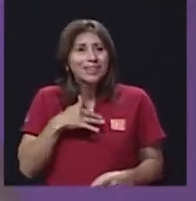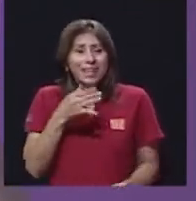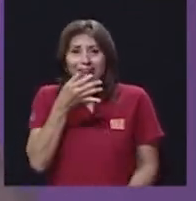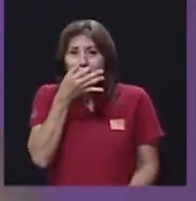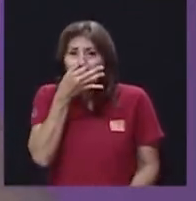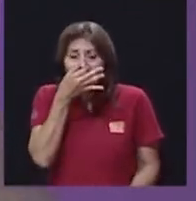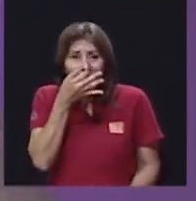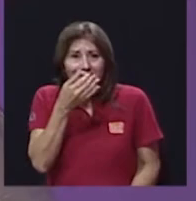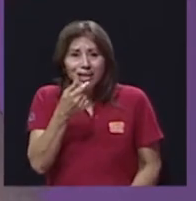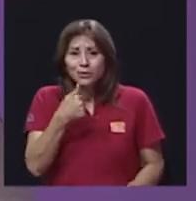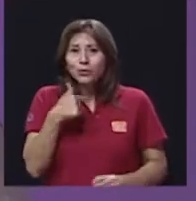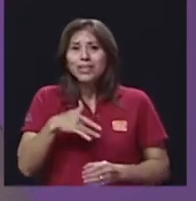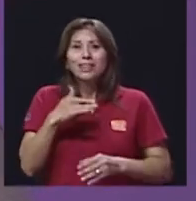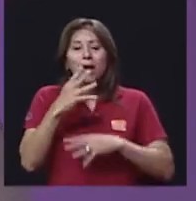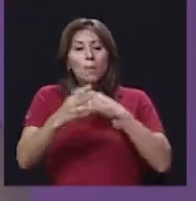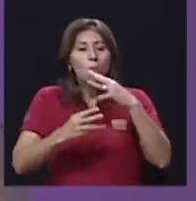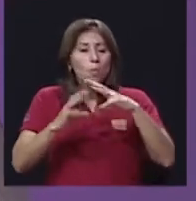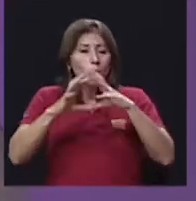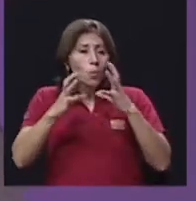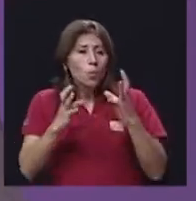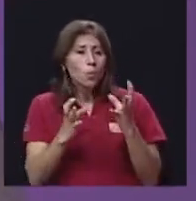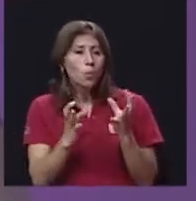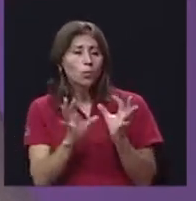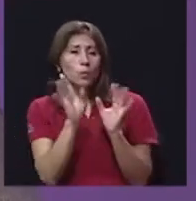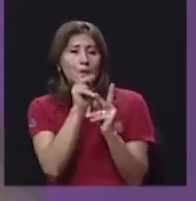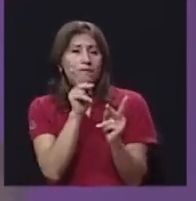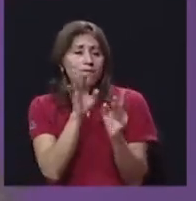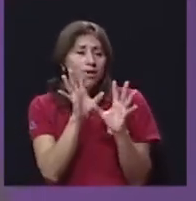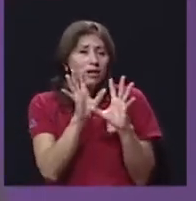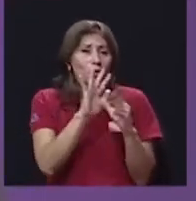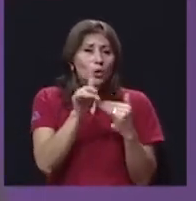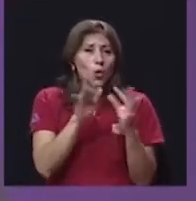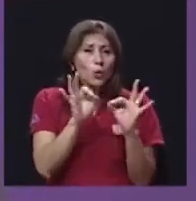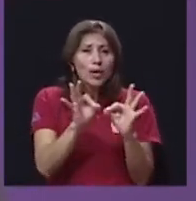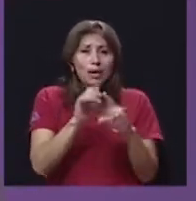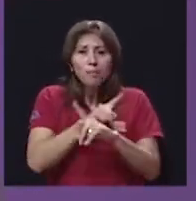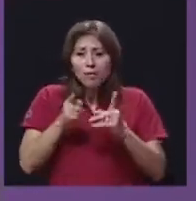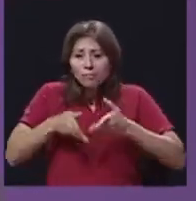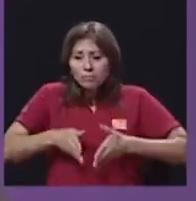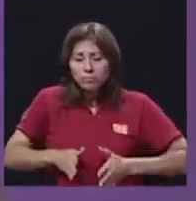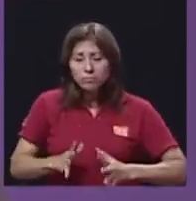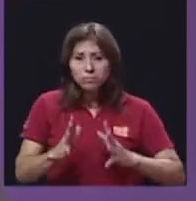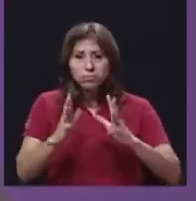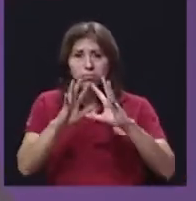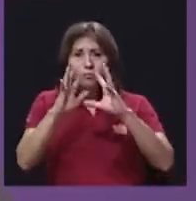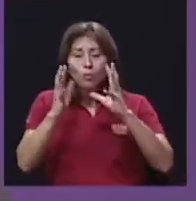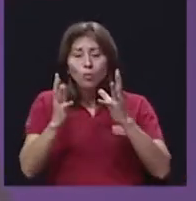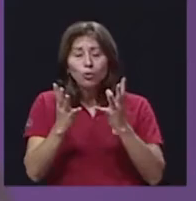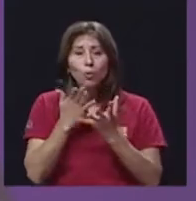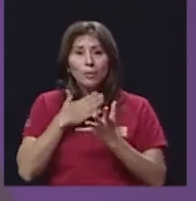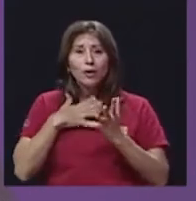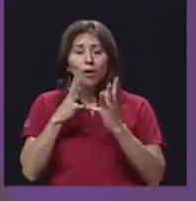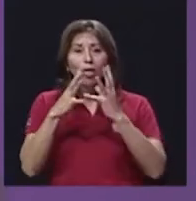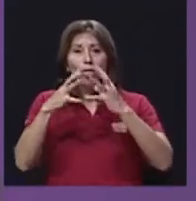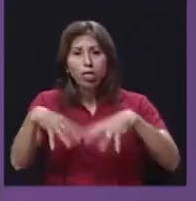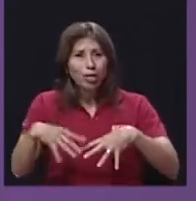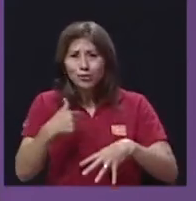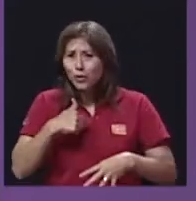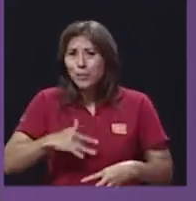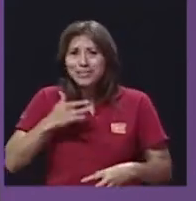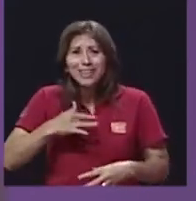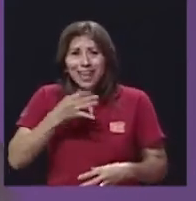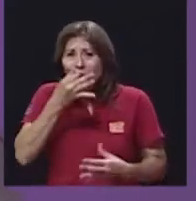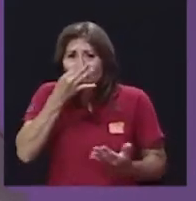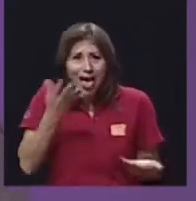caído como yo lo tenía armadito así como pegadito con salida todo bien y se me cayó el mundo y yo no me sentí enamorada y ella me dice alguien